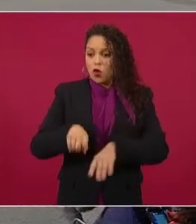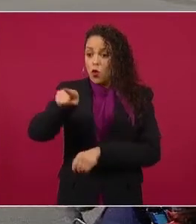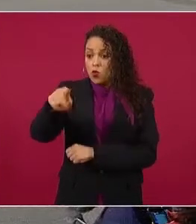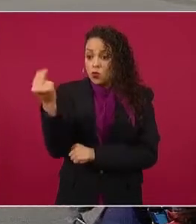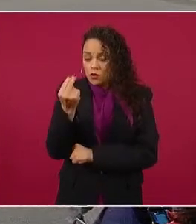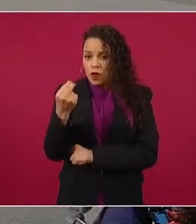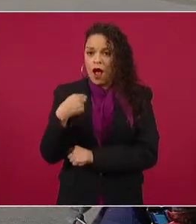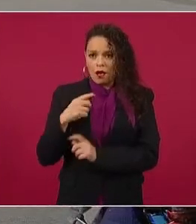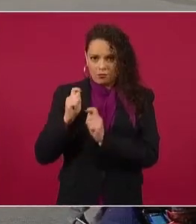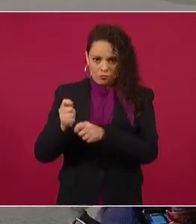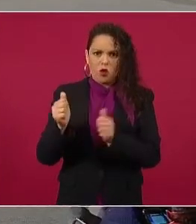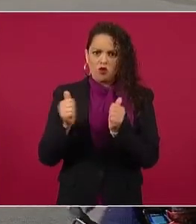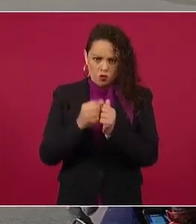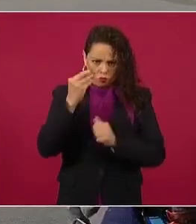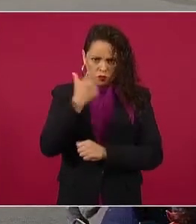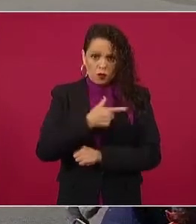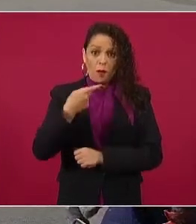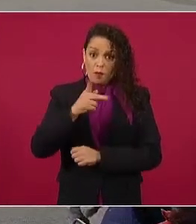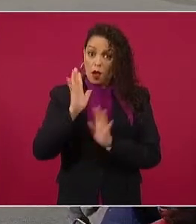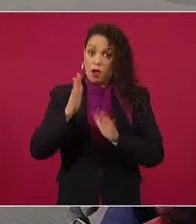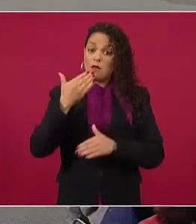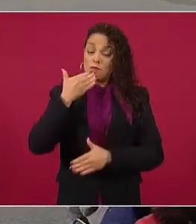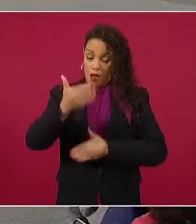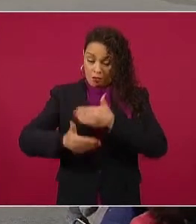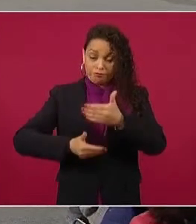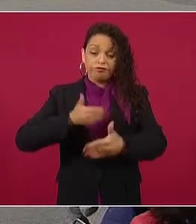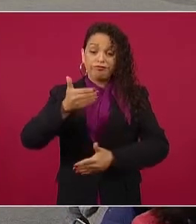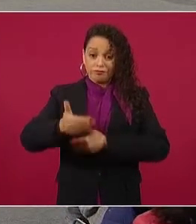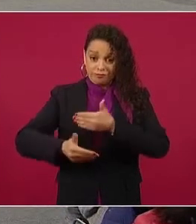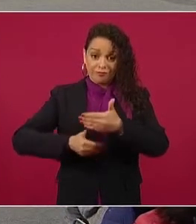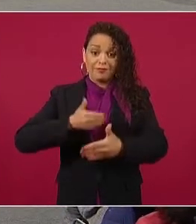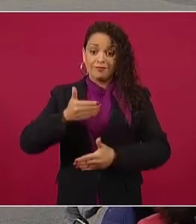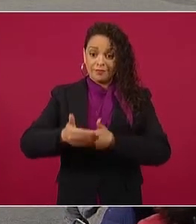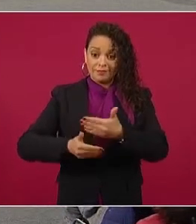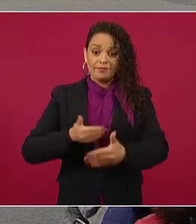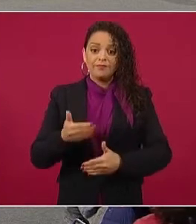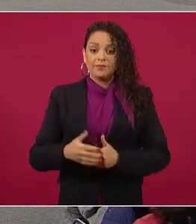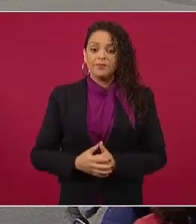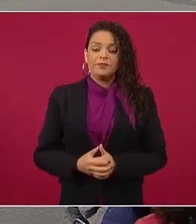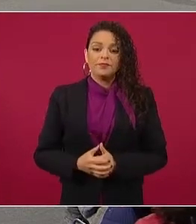pero ya está caminando, ya está avanzando.